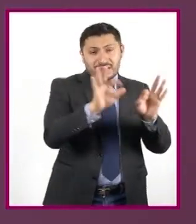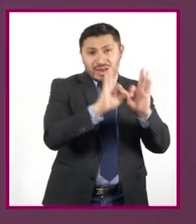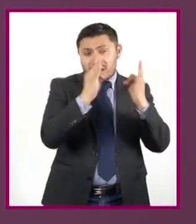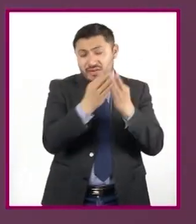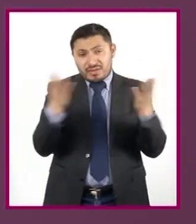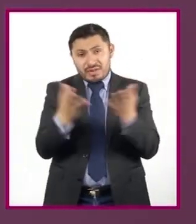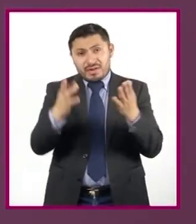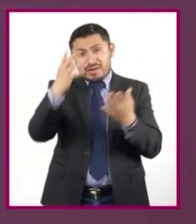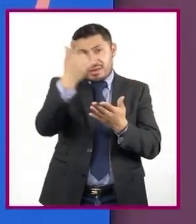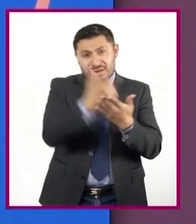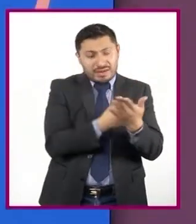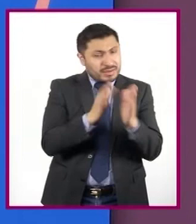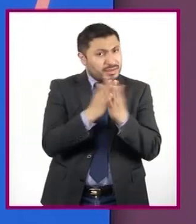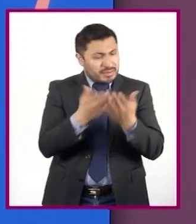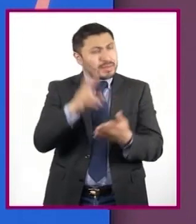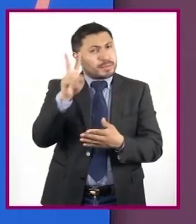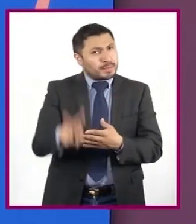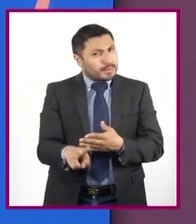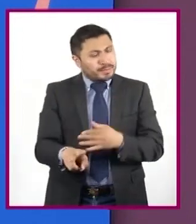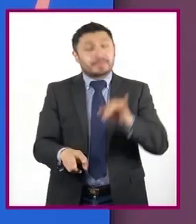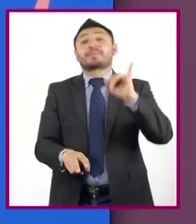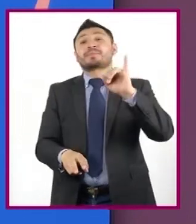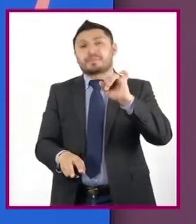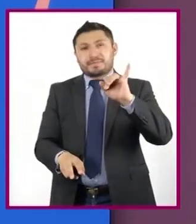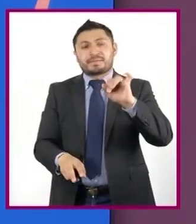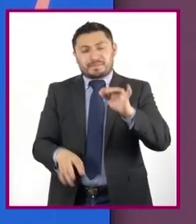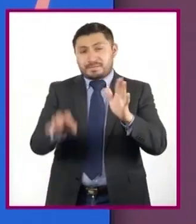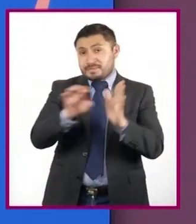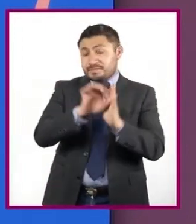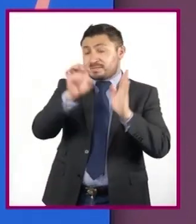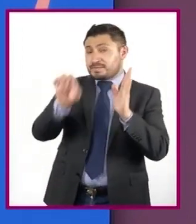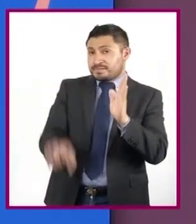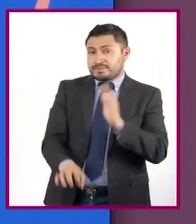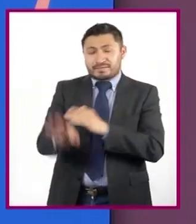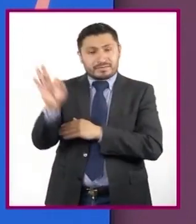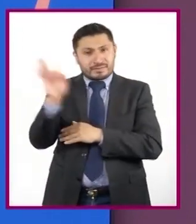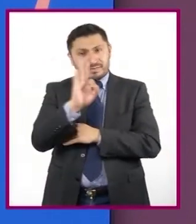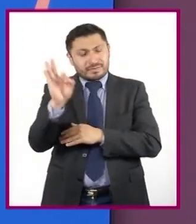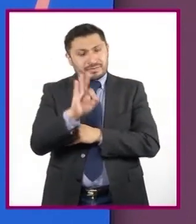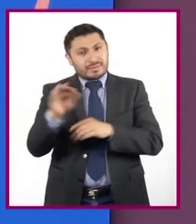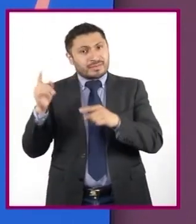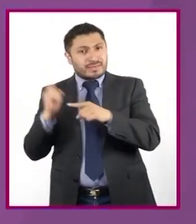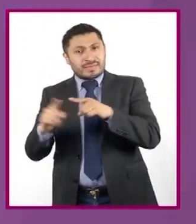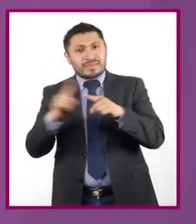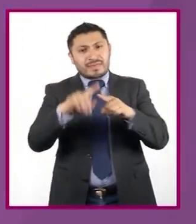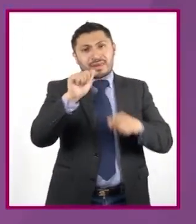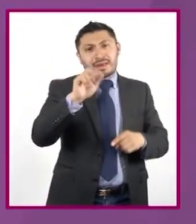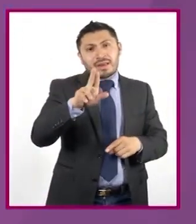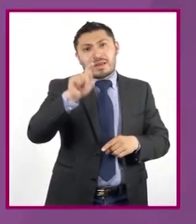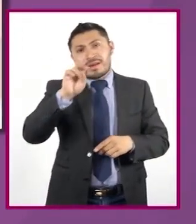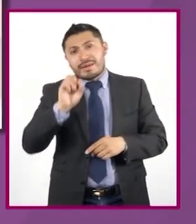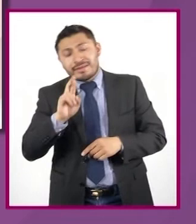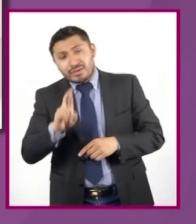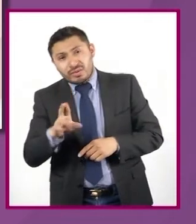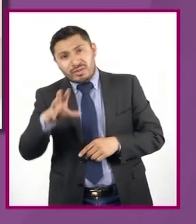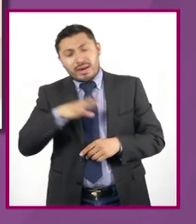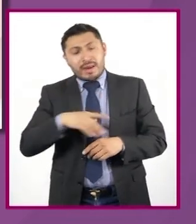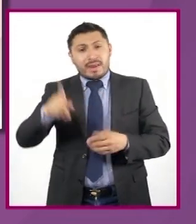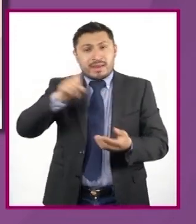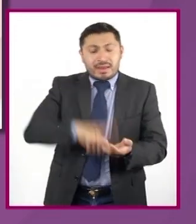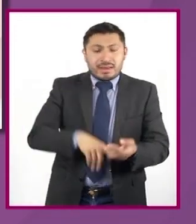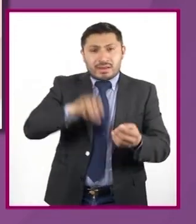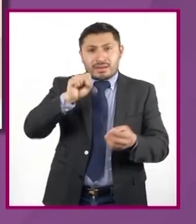realizar las referencias, ¿verdad? Así es. Por ejemplo, si se tratan de varios autores, en el sistema